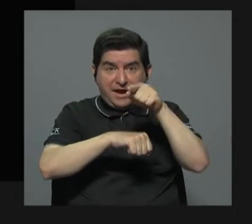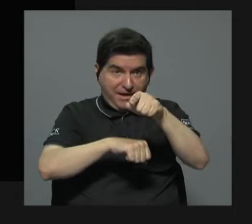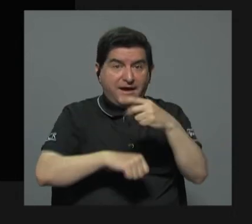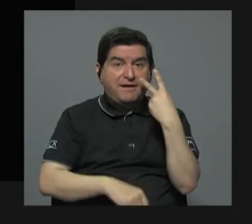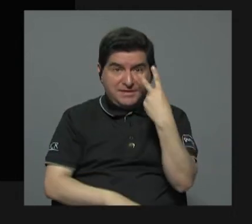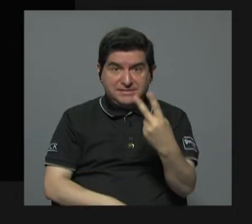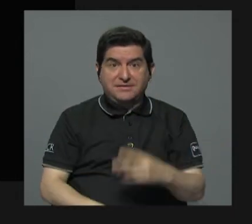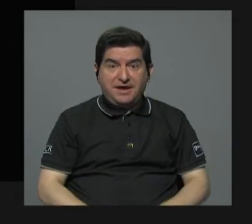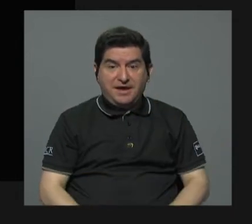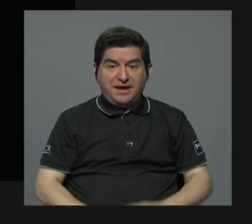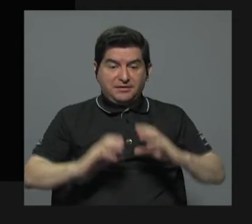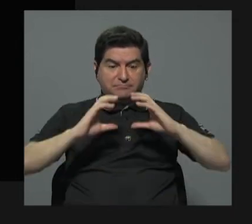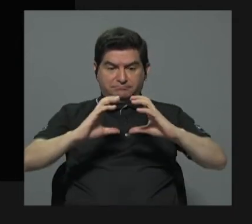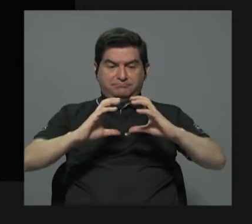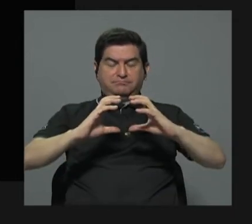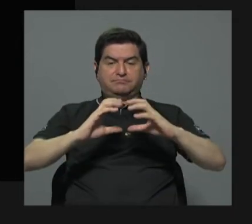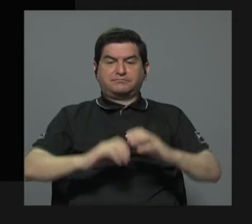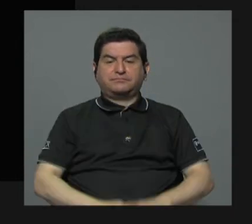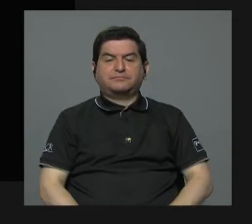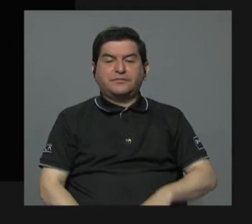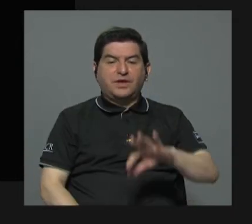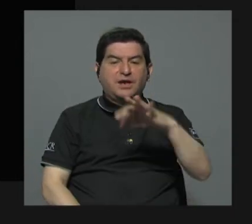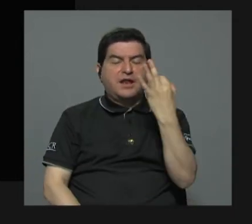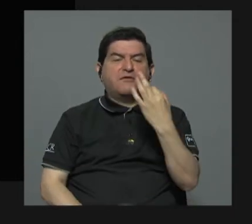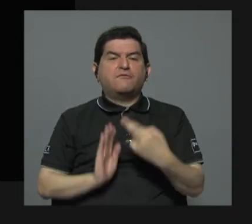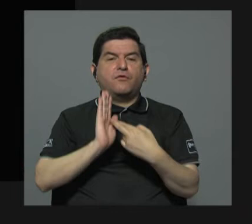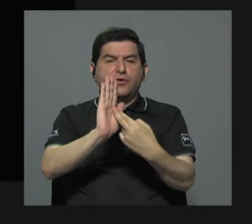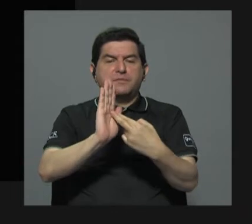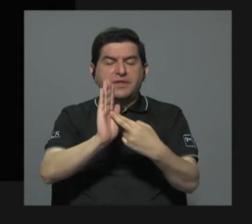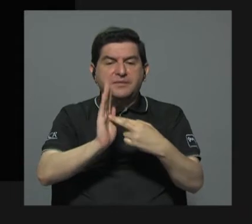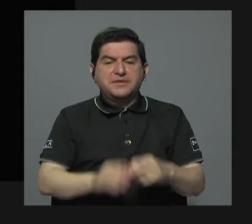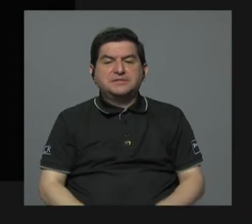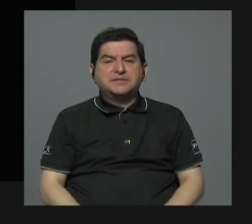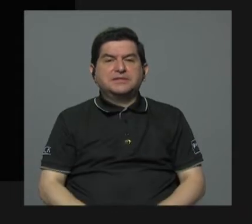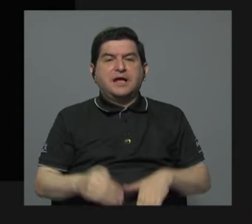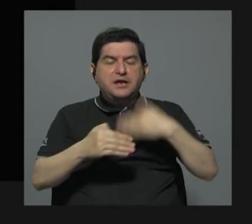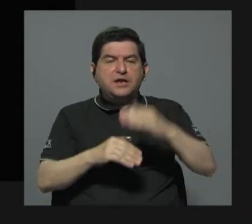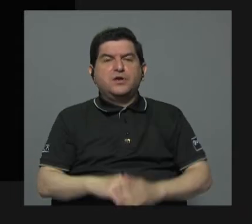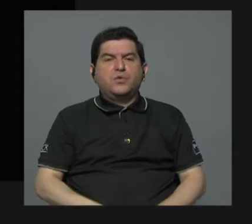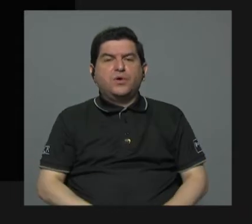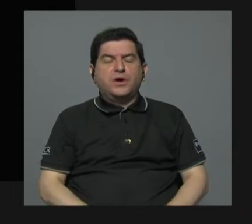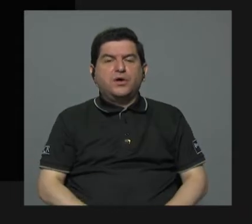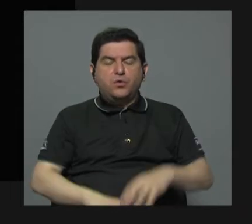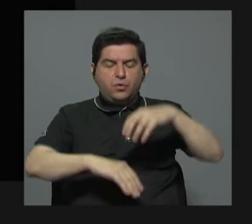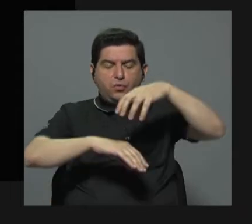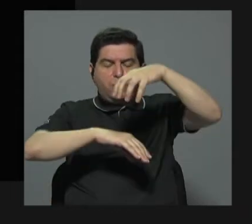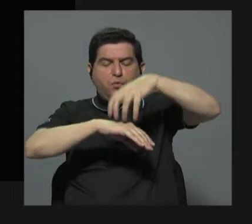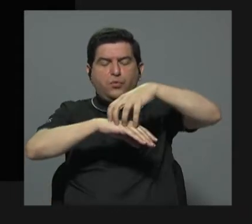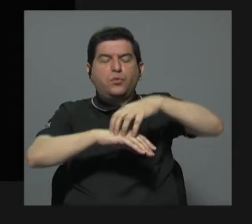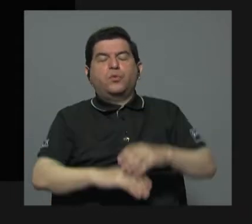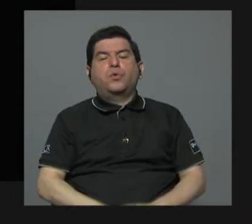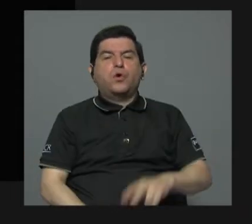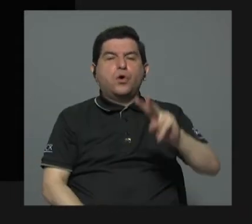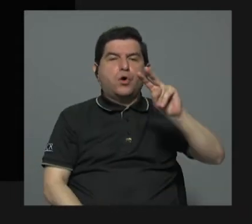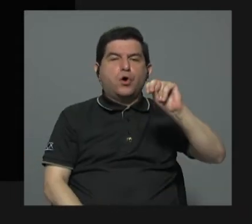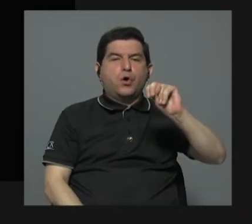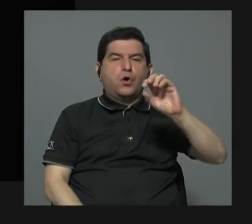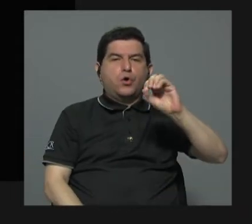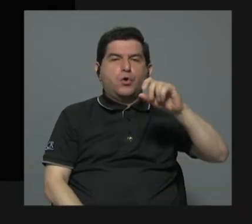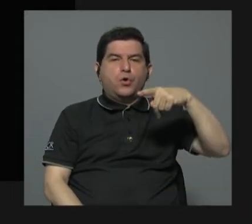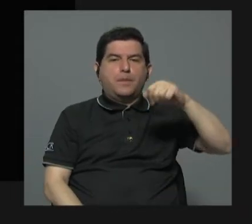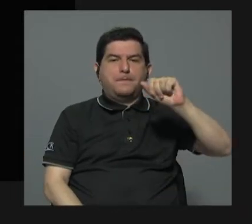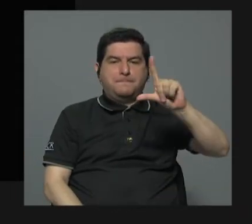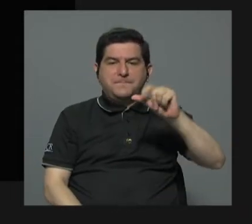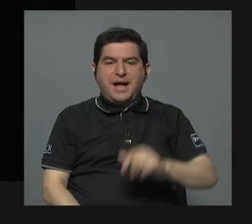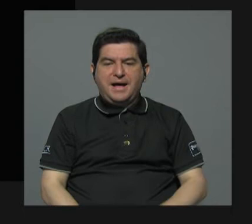piedra, la forma prehispánica de representar la piedra, sobre la cual crece un nopal. Es el topónimo de